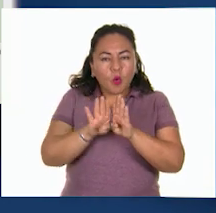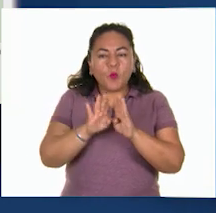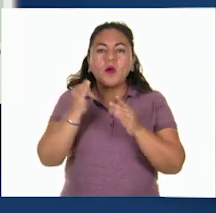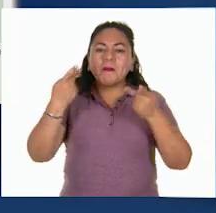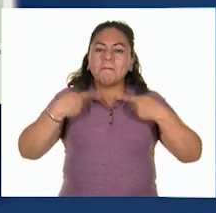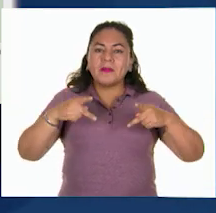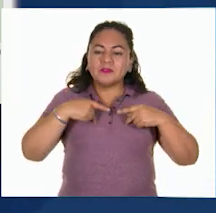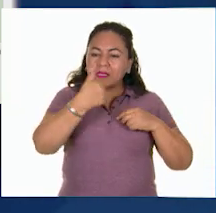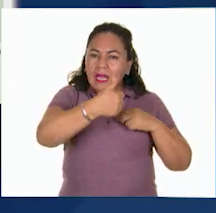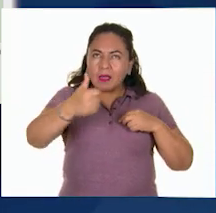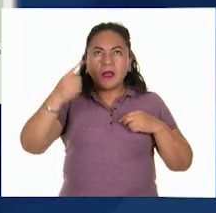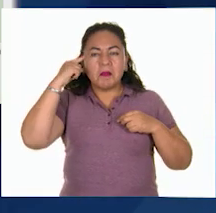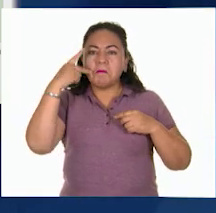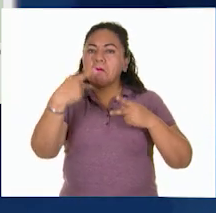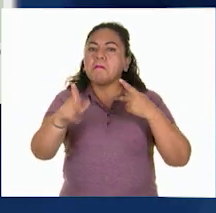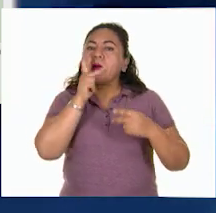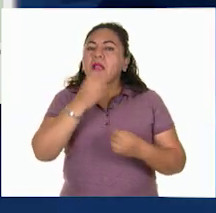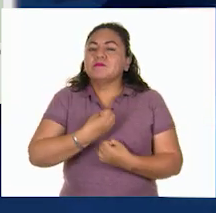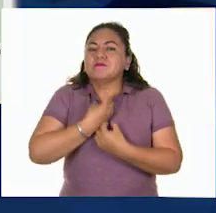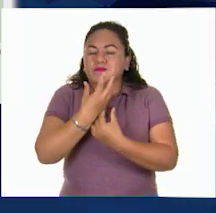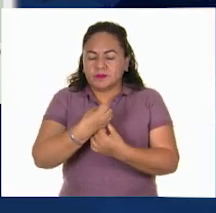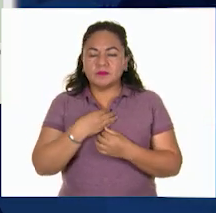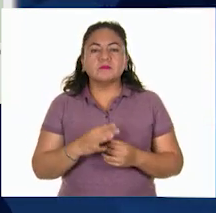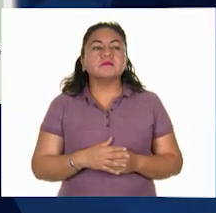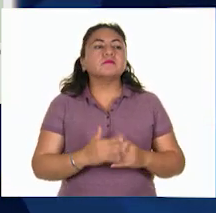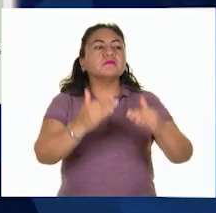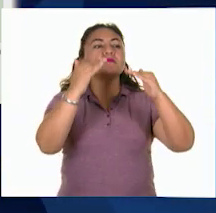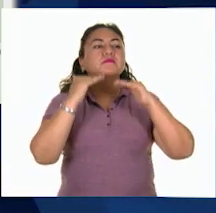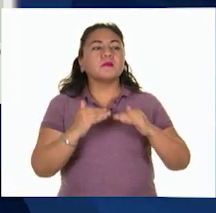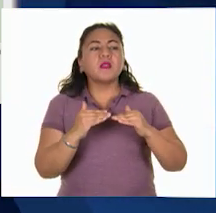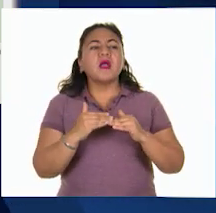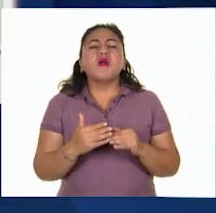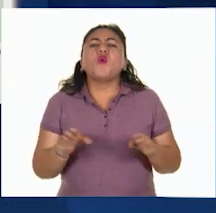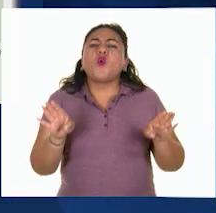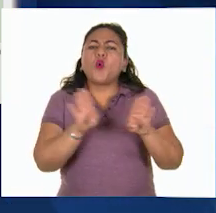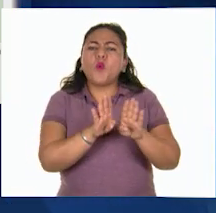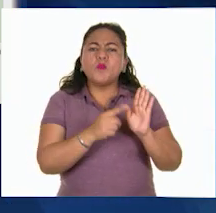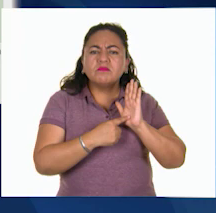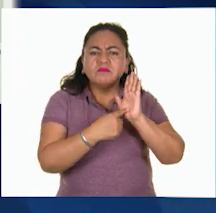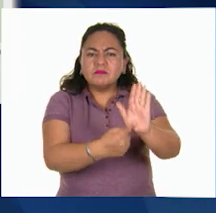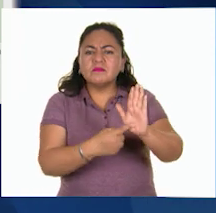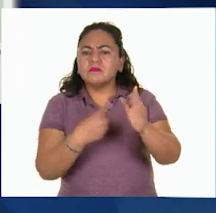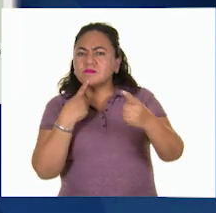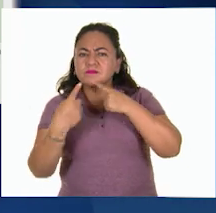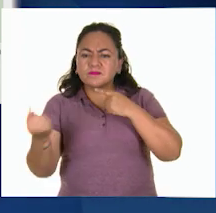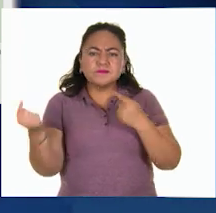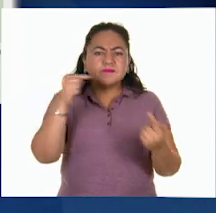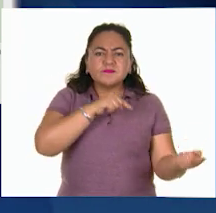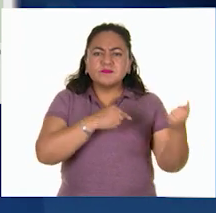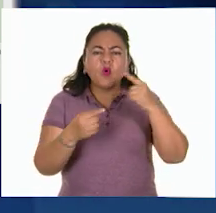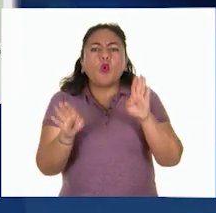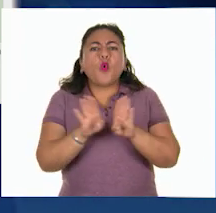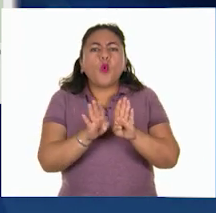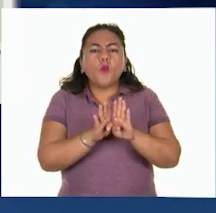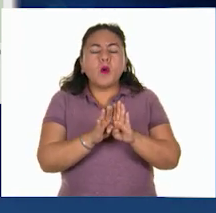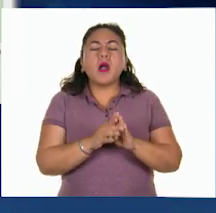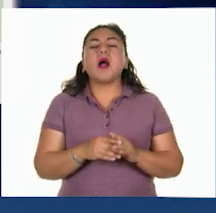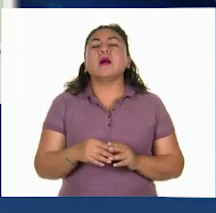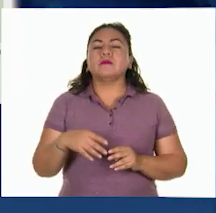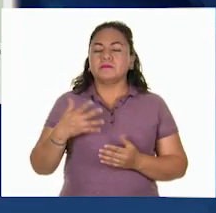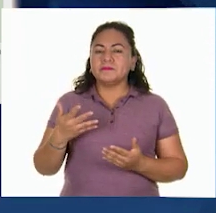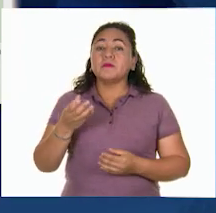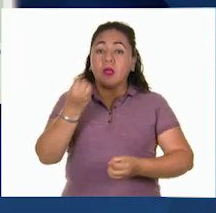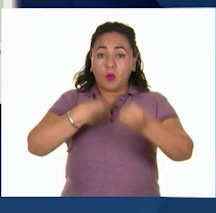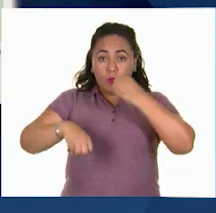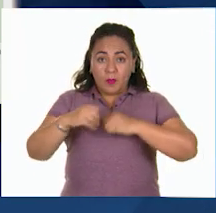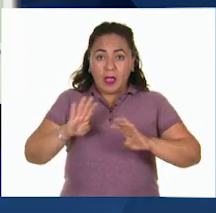sus propias palabras. ¿De qué manera se indican las acciones y diálogos de los personajes? En la obra de